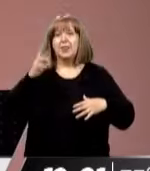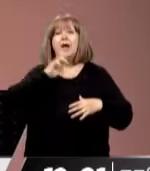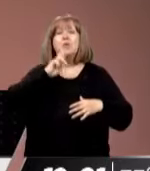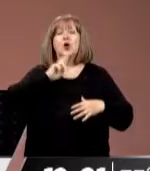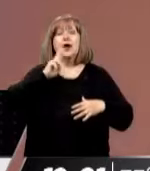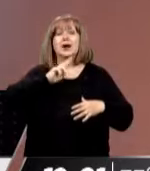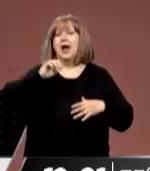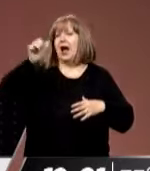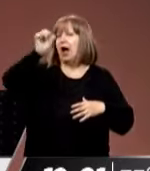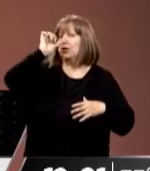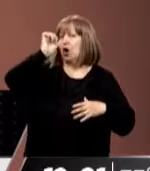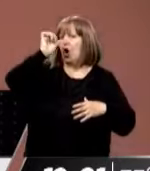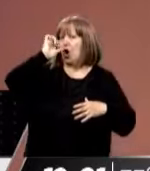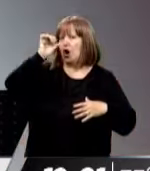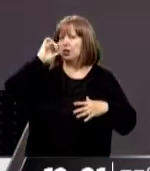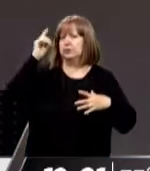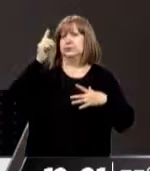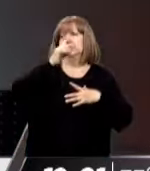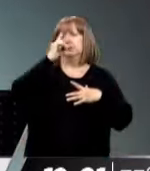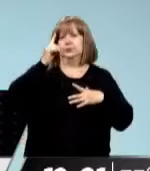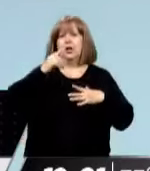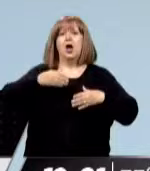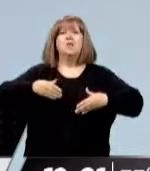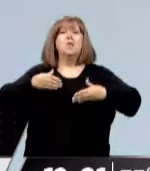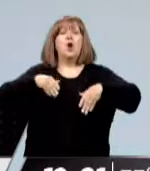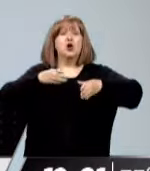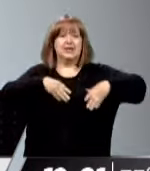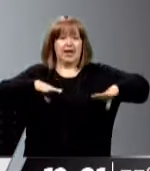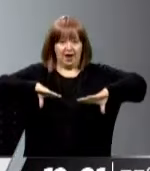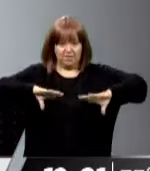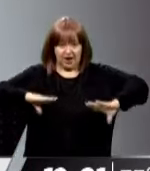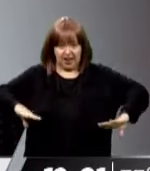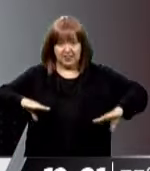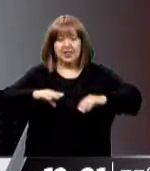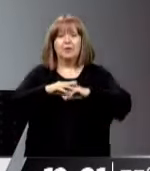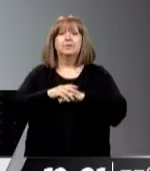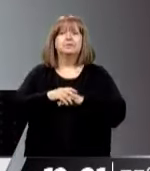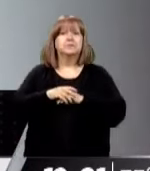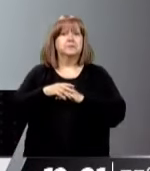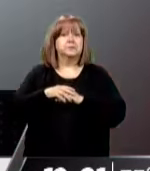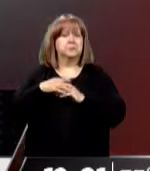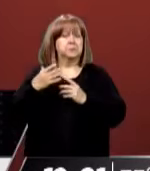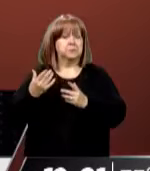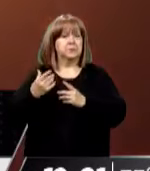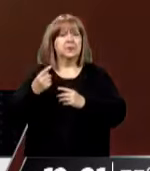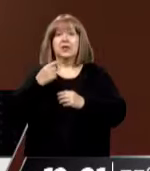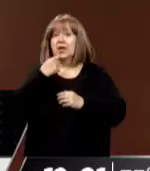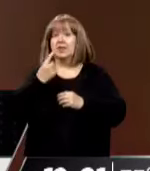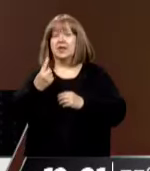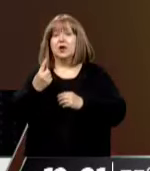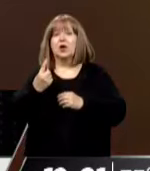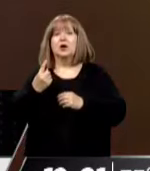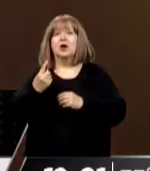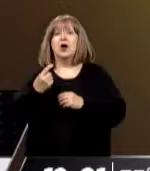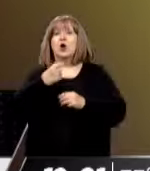el tema de alcoholemia, pero sí, claro. Estaba con una falda de jean, ¿no? Exactamente. Bueno, la que dio la novedad oficialmente fue la